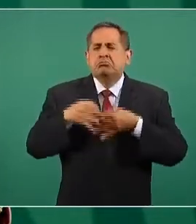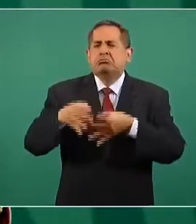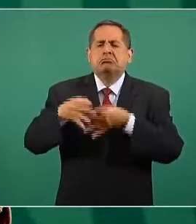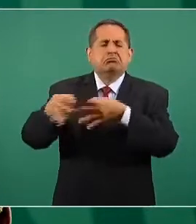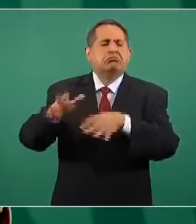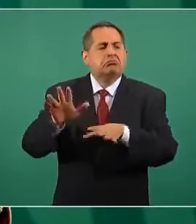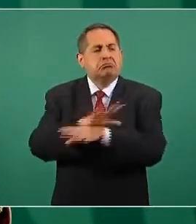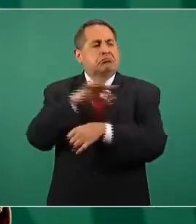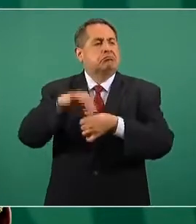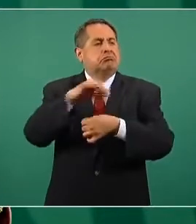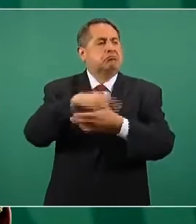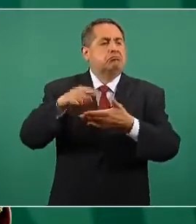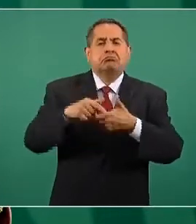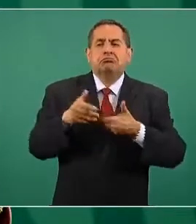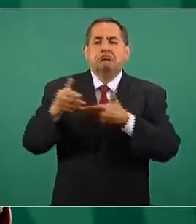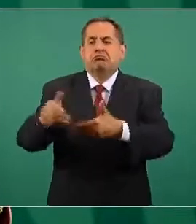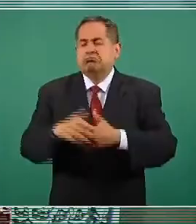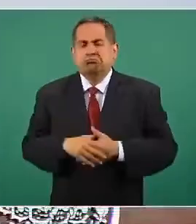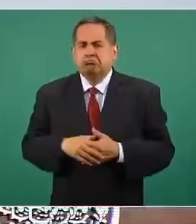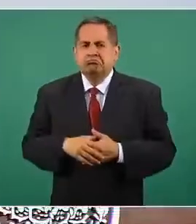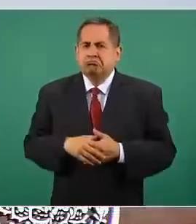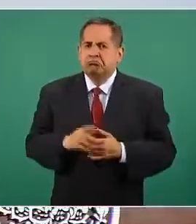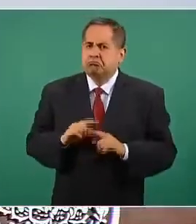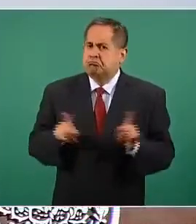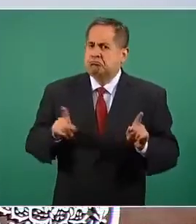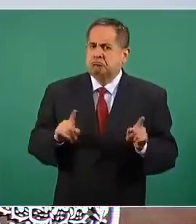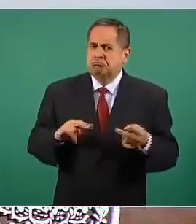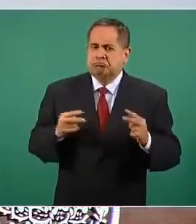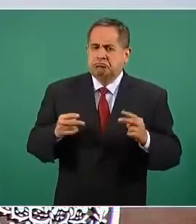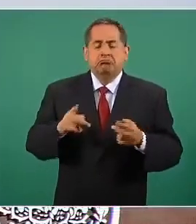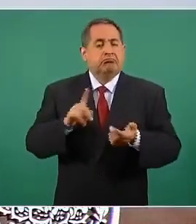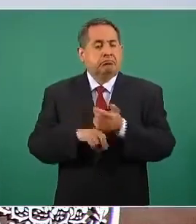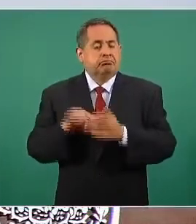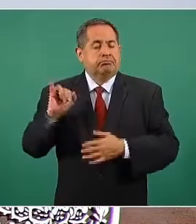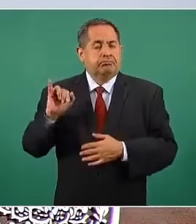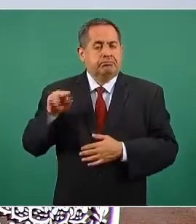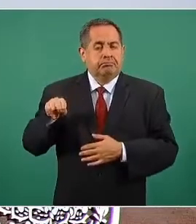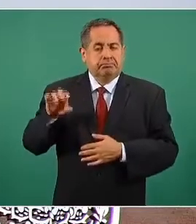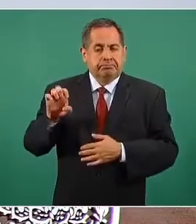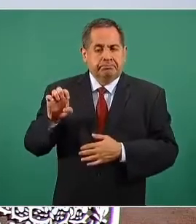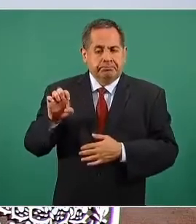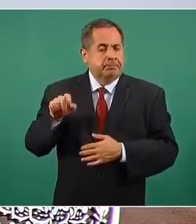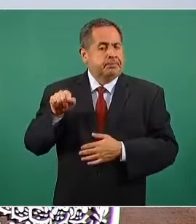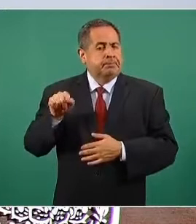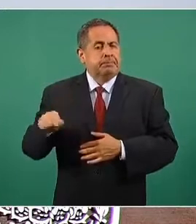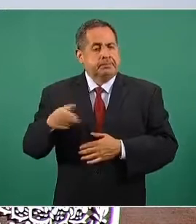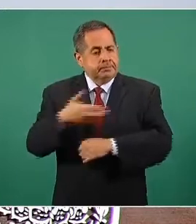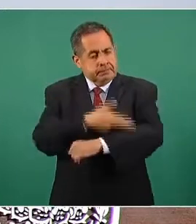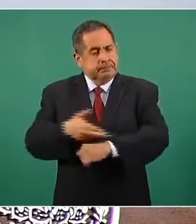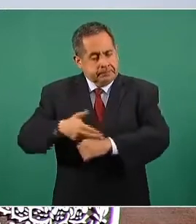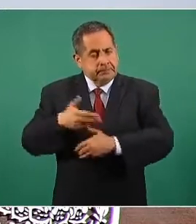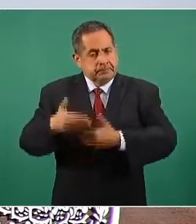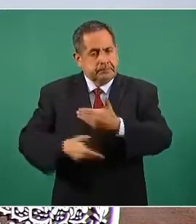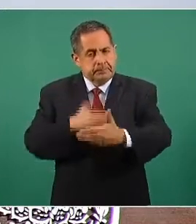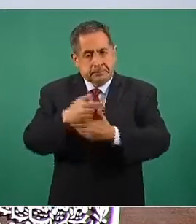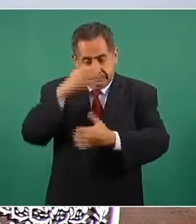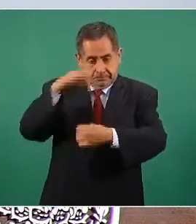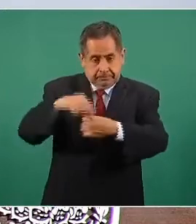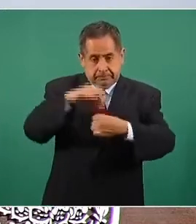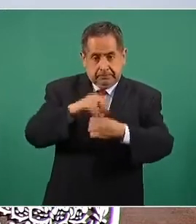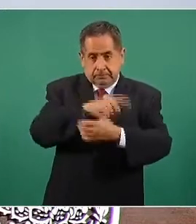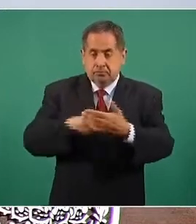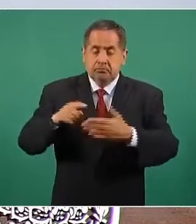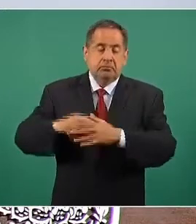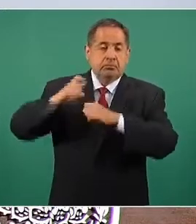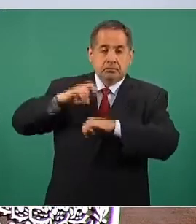contrario. La responsabilidad del INE sobre los procesos electorales es